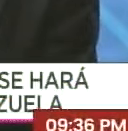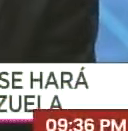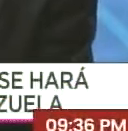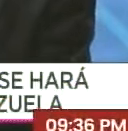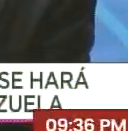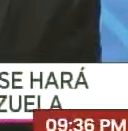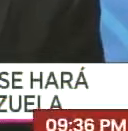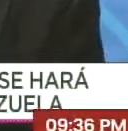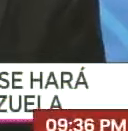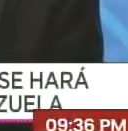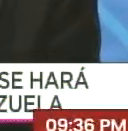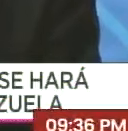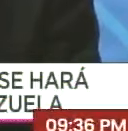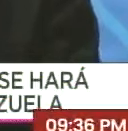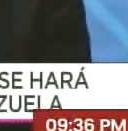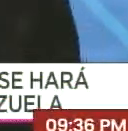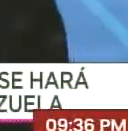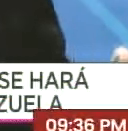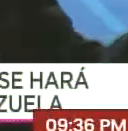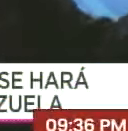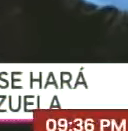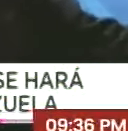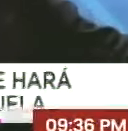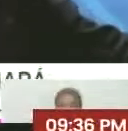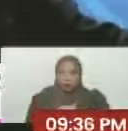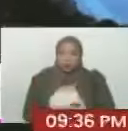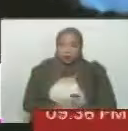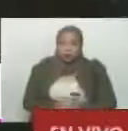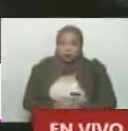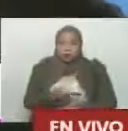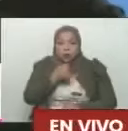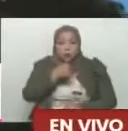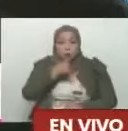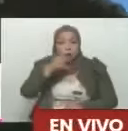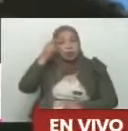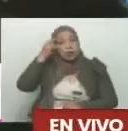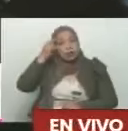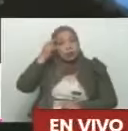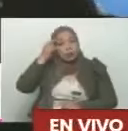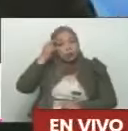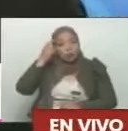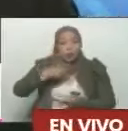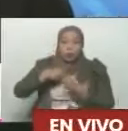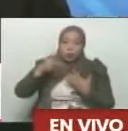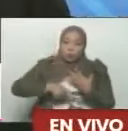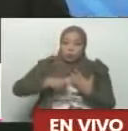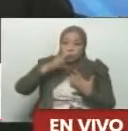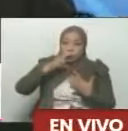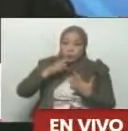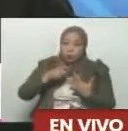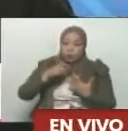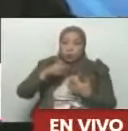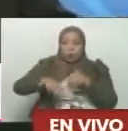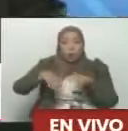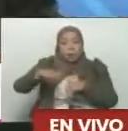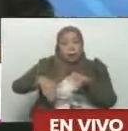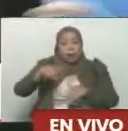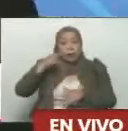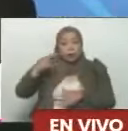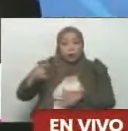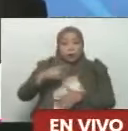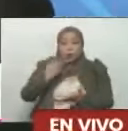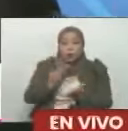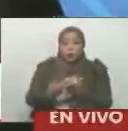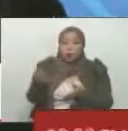hacer las banderas de lustrillo. Y entonces la fecha la tienen en propuesta desde allí, desde Ocumare de la Costa y de Cata, para